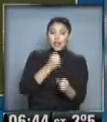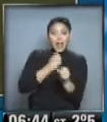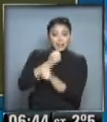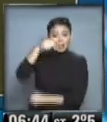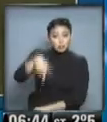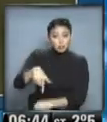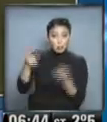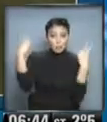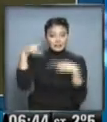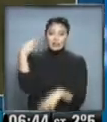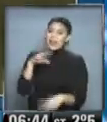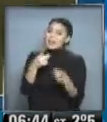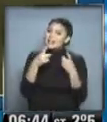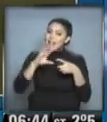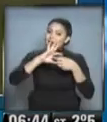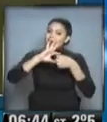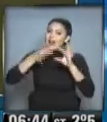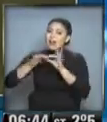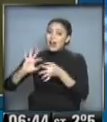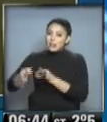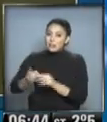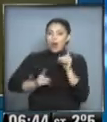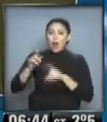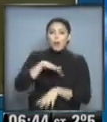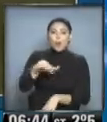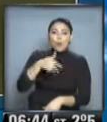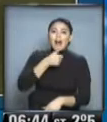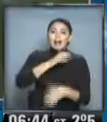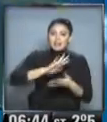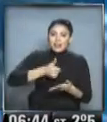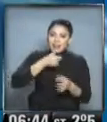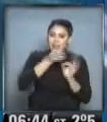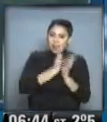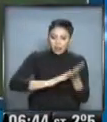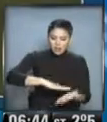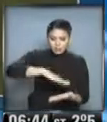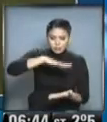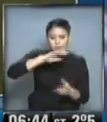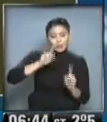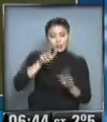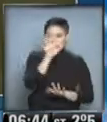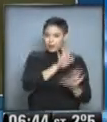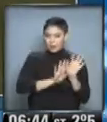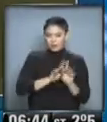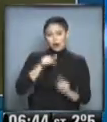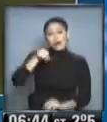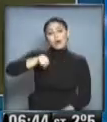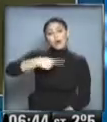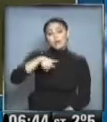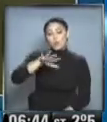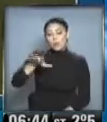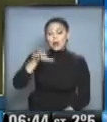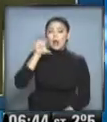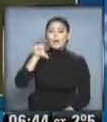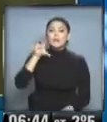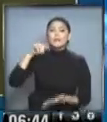pasear, lleven cadenas, porten cadenas porque hay lugares donde hay nieve y hielo. Dejamos atrás este sector, nos vamos a ir a la provincia de Buenos Aires,